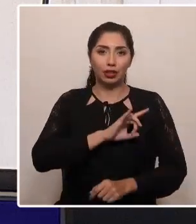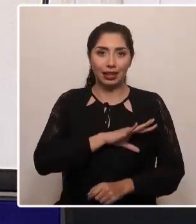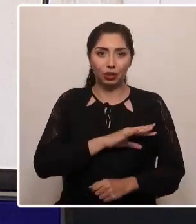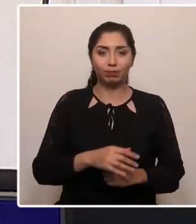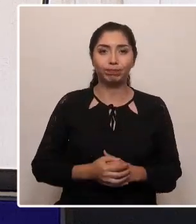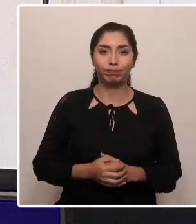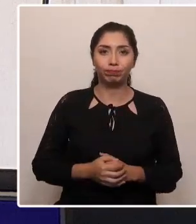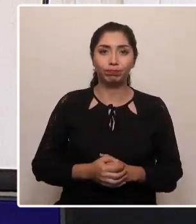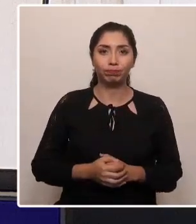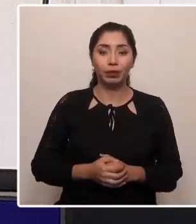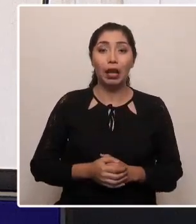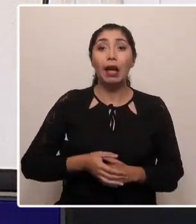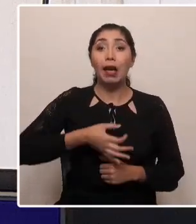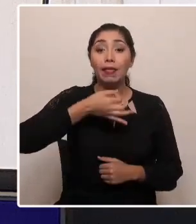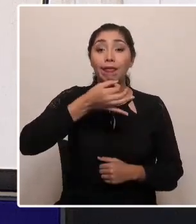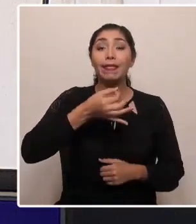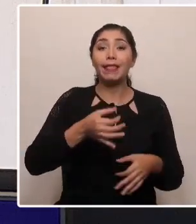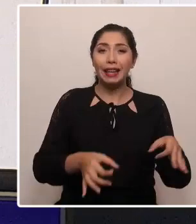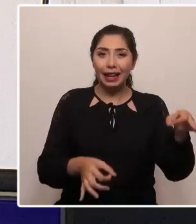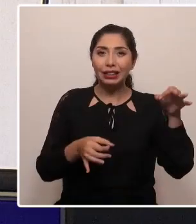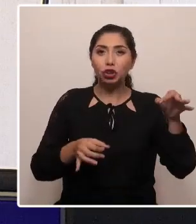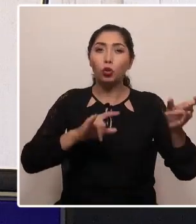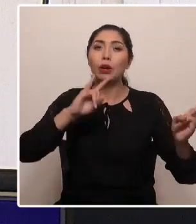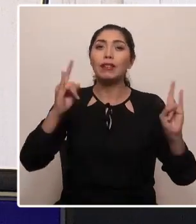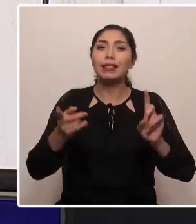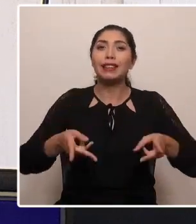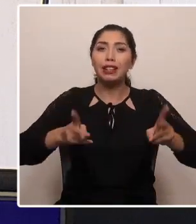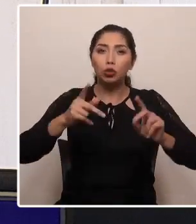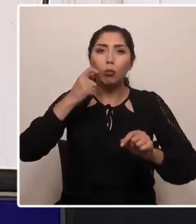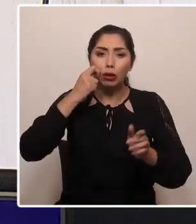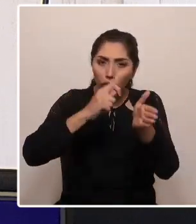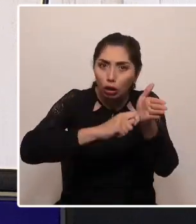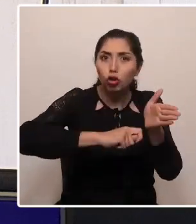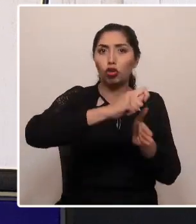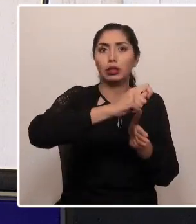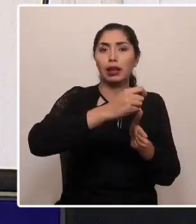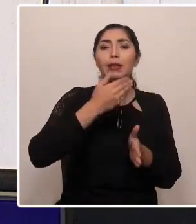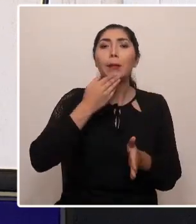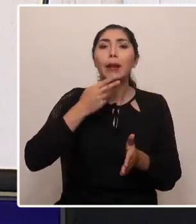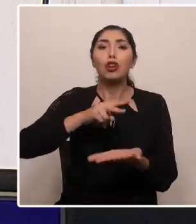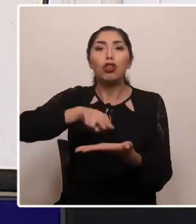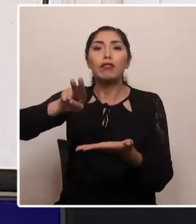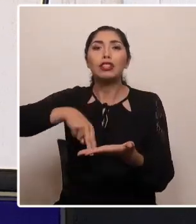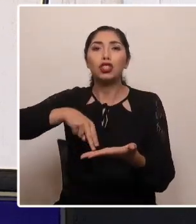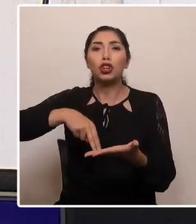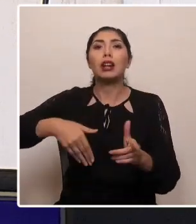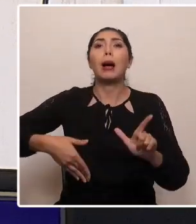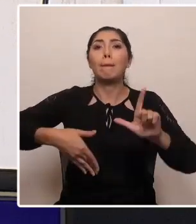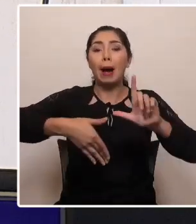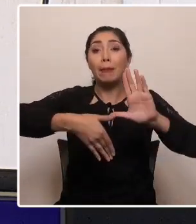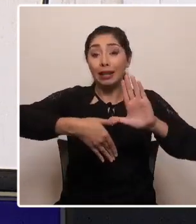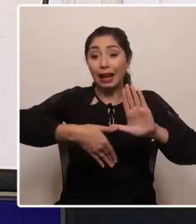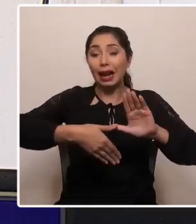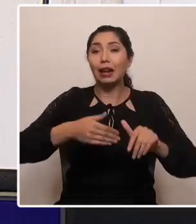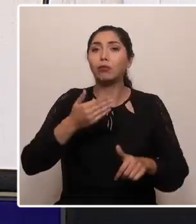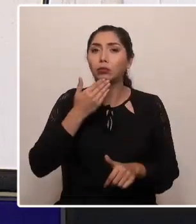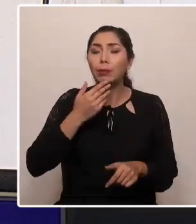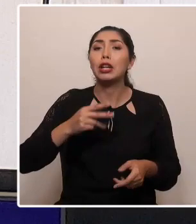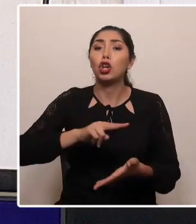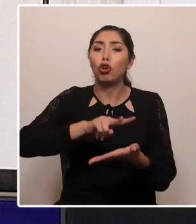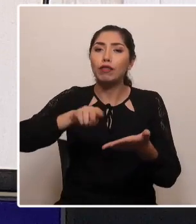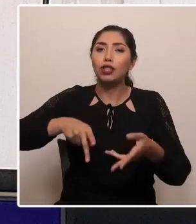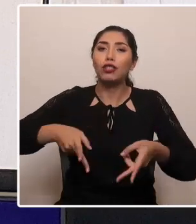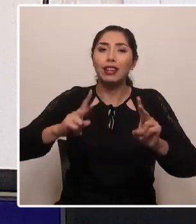la Declaración Universal de Derechos Humanos, la Convención Americana sobre Derechos Humanos, la Convención de los Derechos del Niño